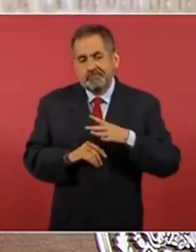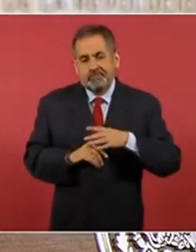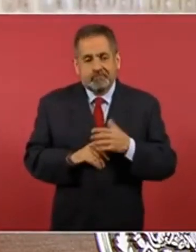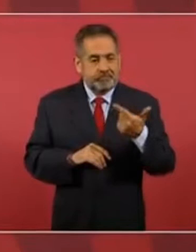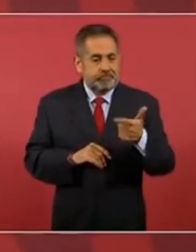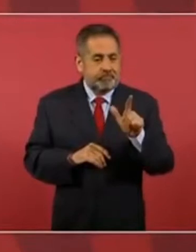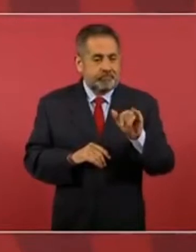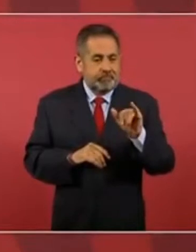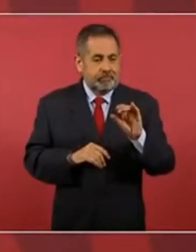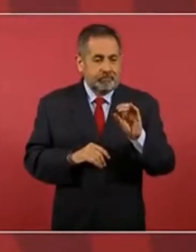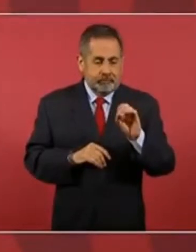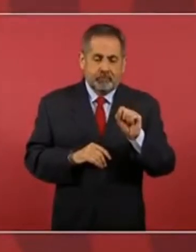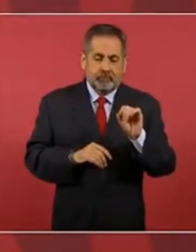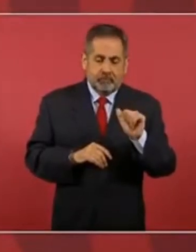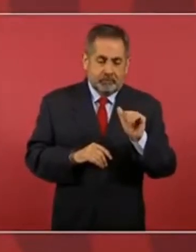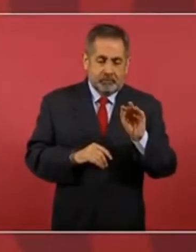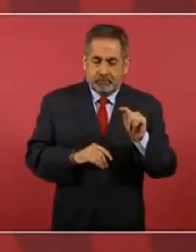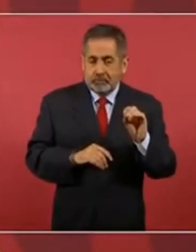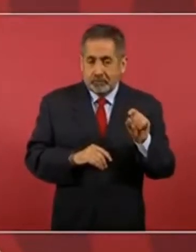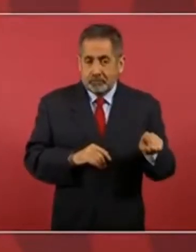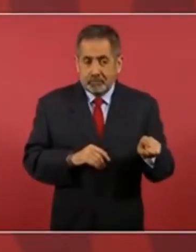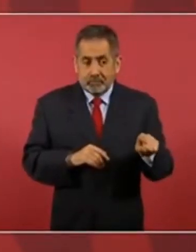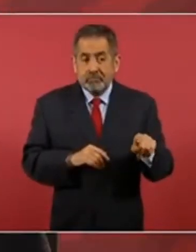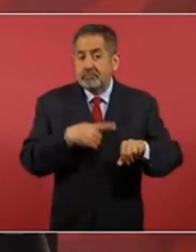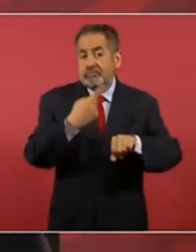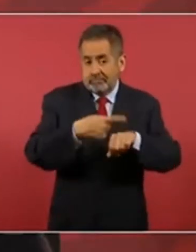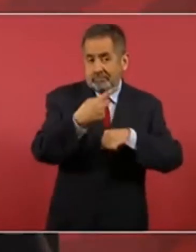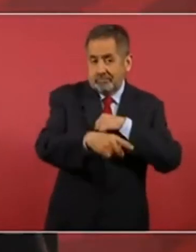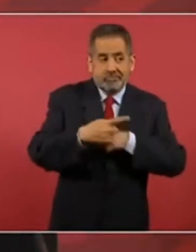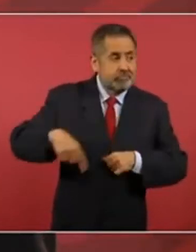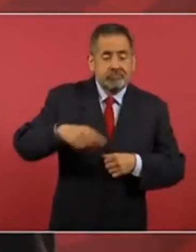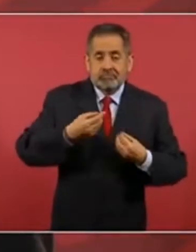este agroquímico afecta a la salud.